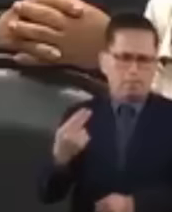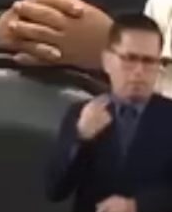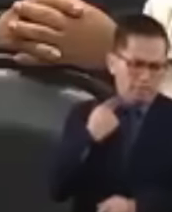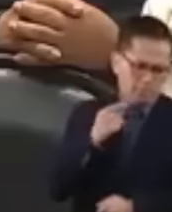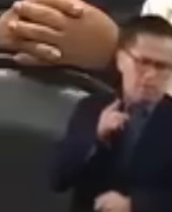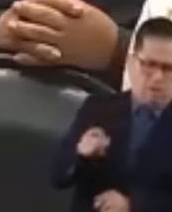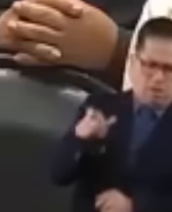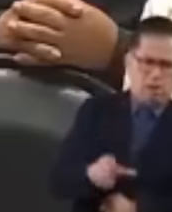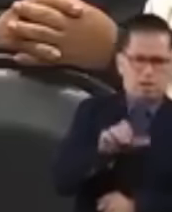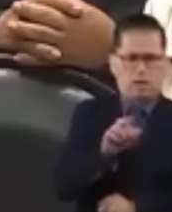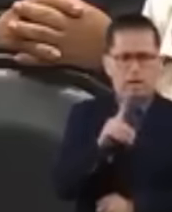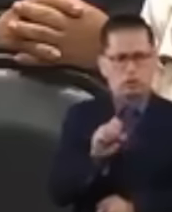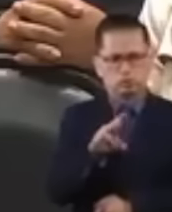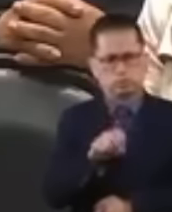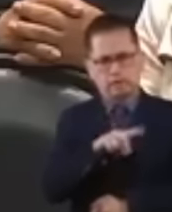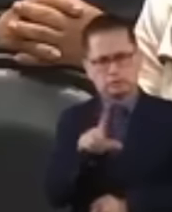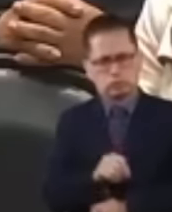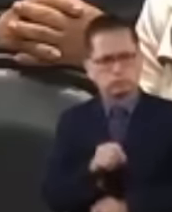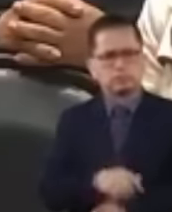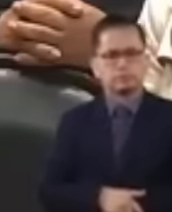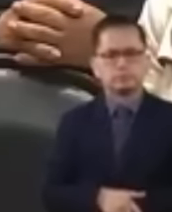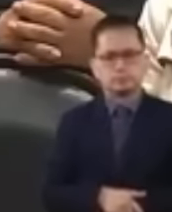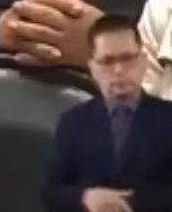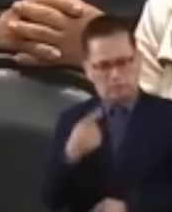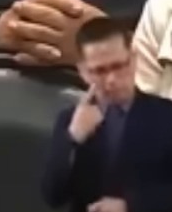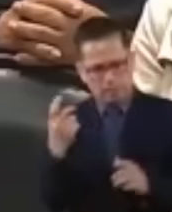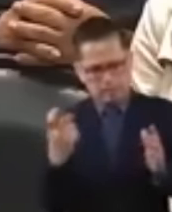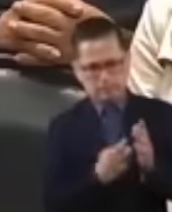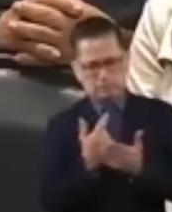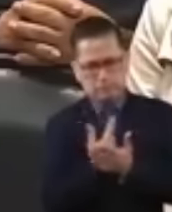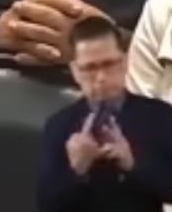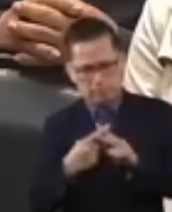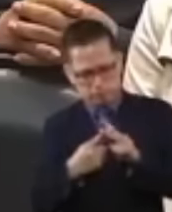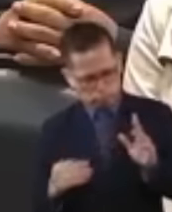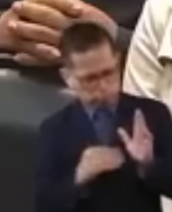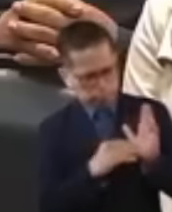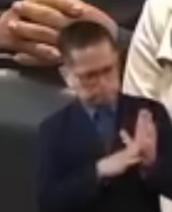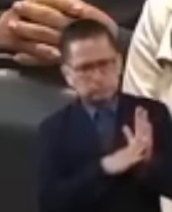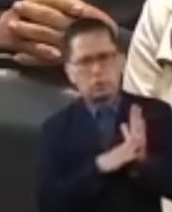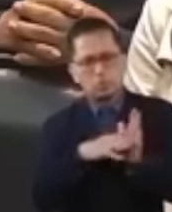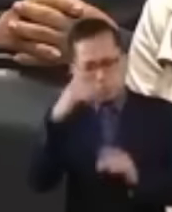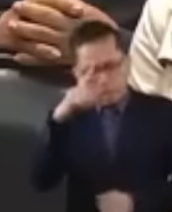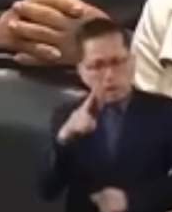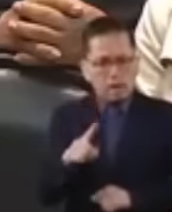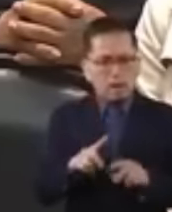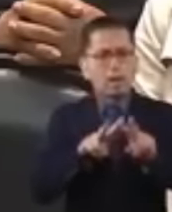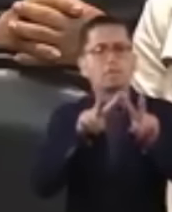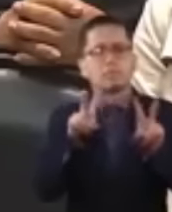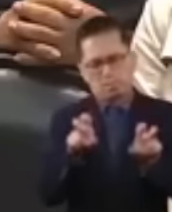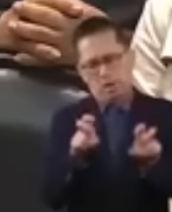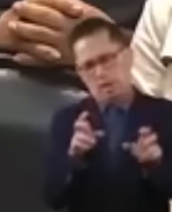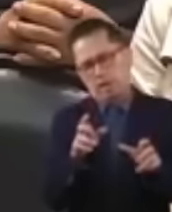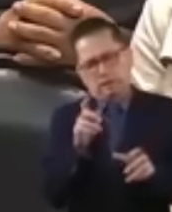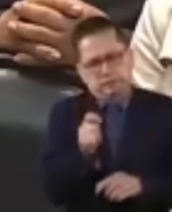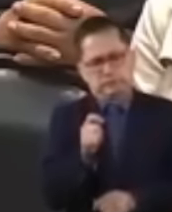vil, cobarde de Carlos Manzo. En este presupuesto hay un incremento del 40% a las